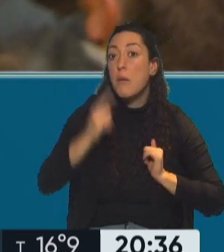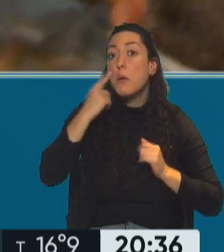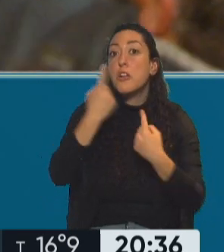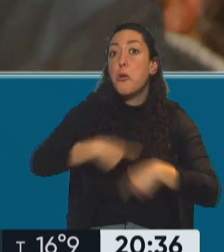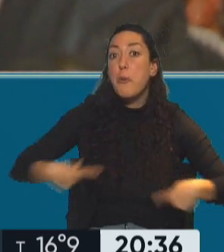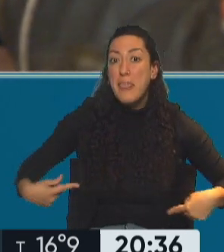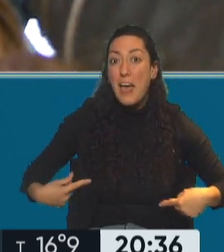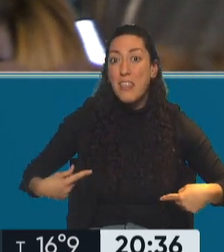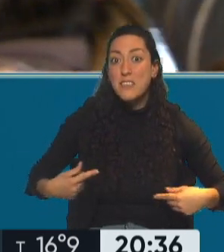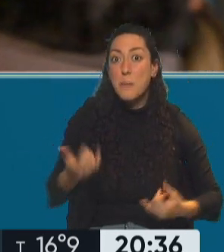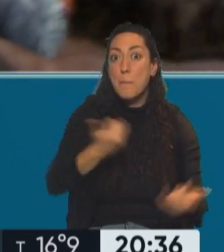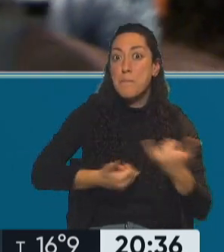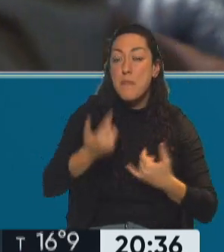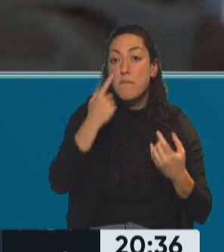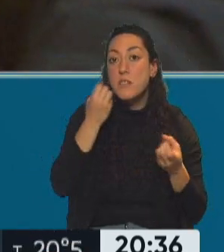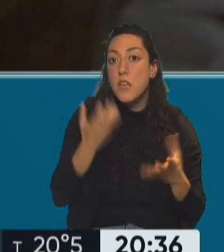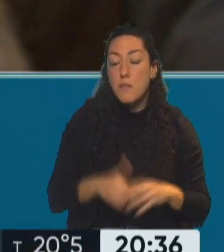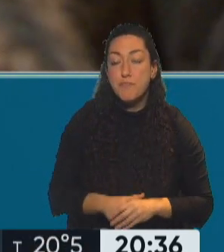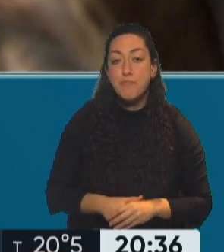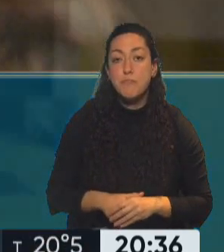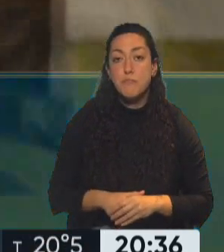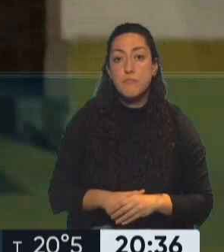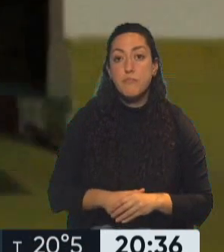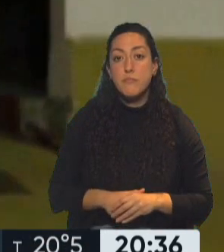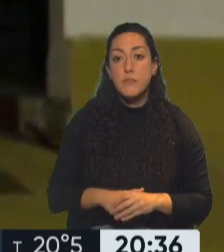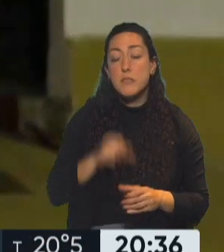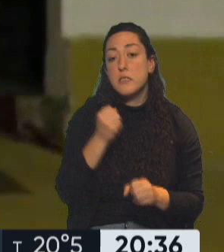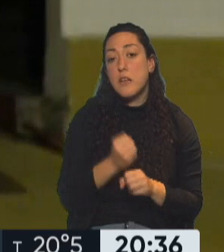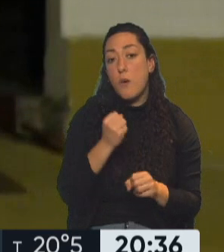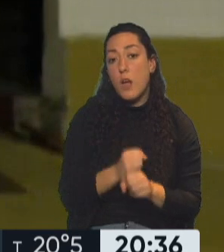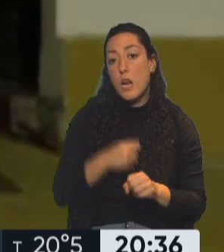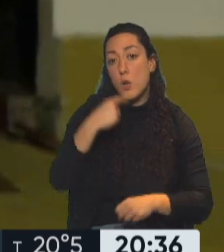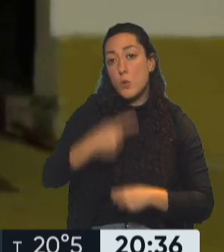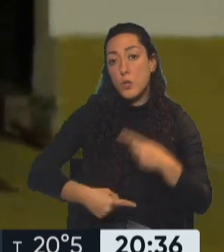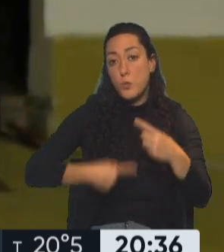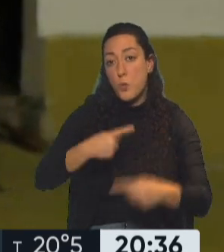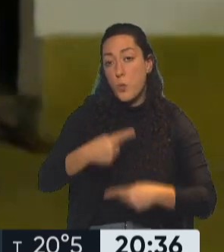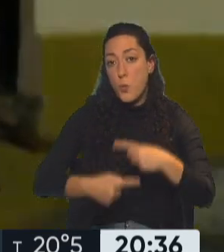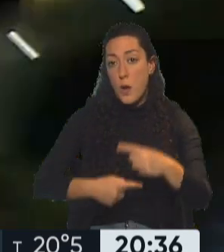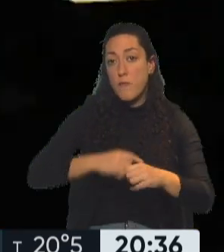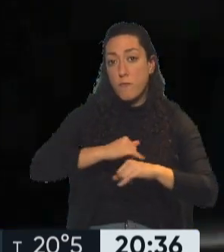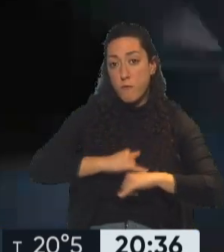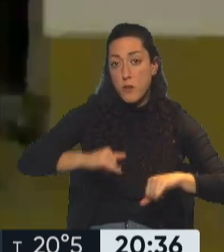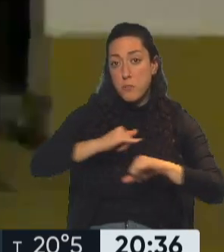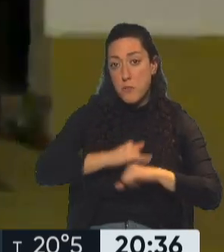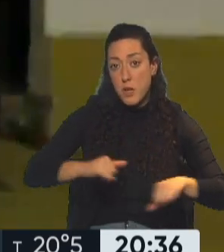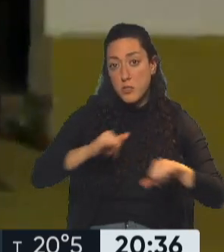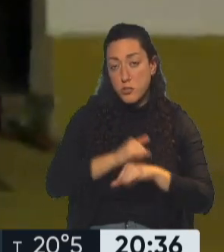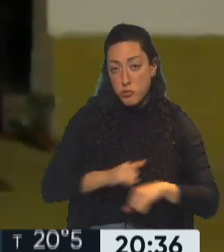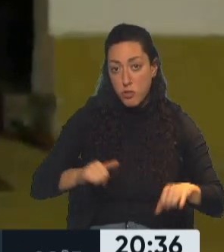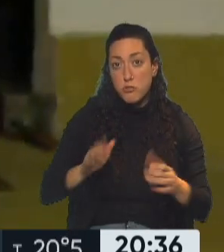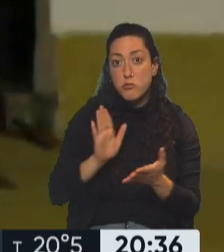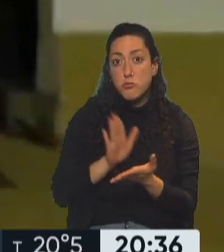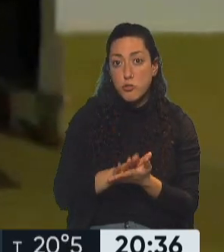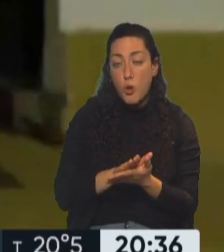venga así desde el interior de esta dependencia, y continuamos trabajando, informando minuto a minuto todo lo que tiene que ver con